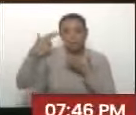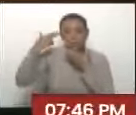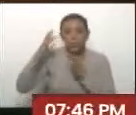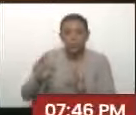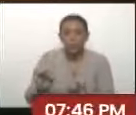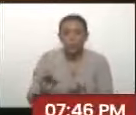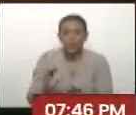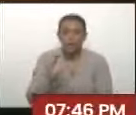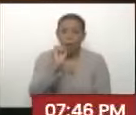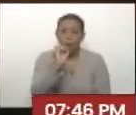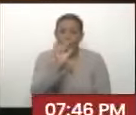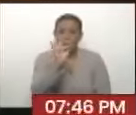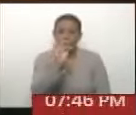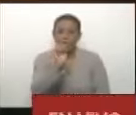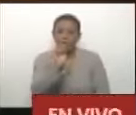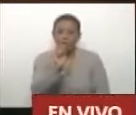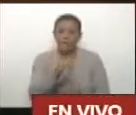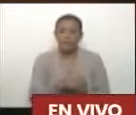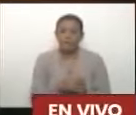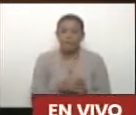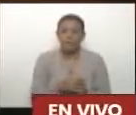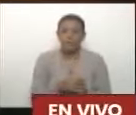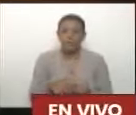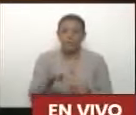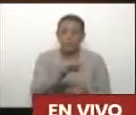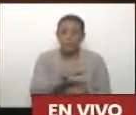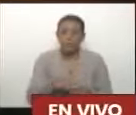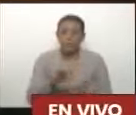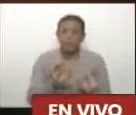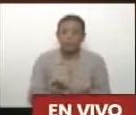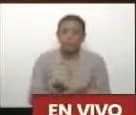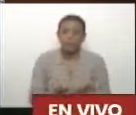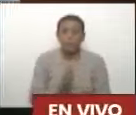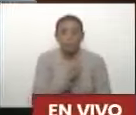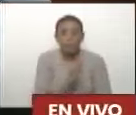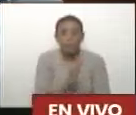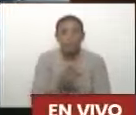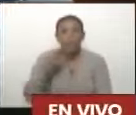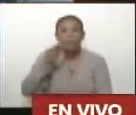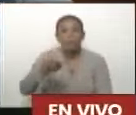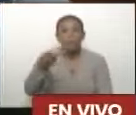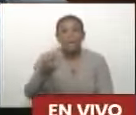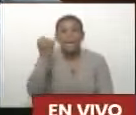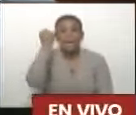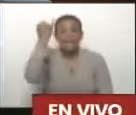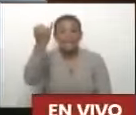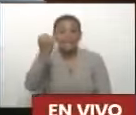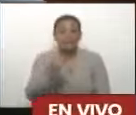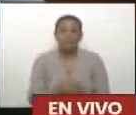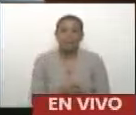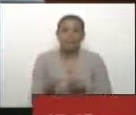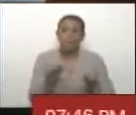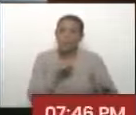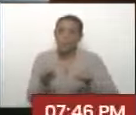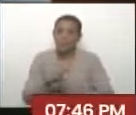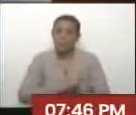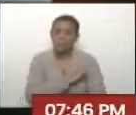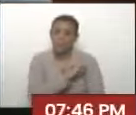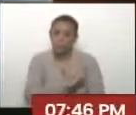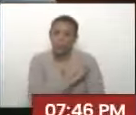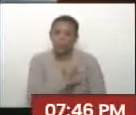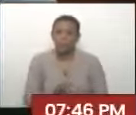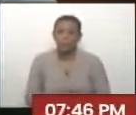de la ofac del tesoro estadounidense contra los partidos políticos palestino los movimientos regionales